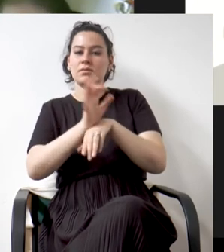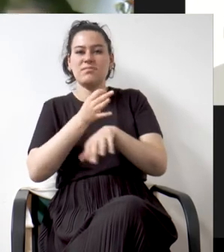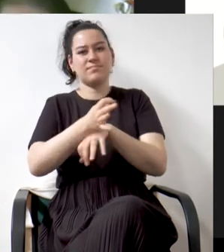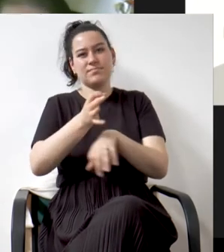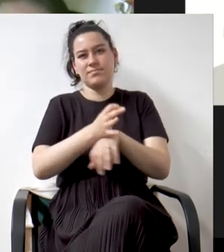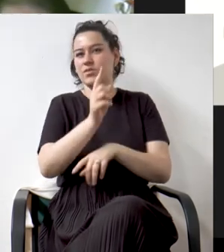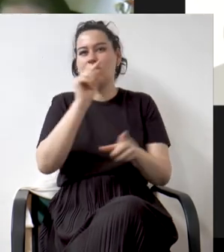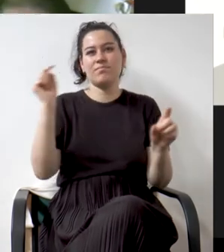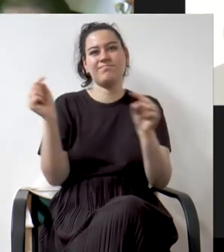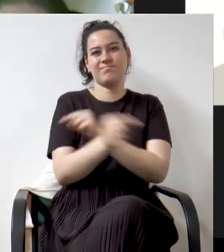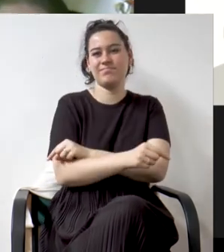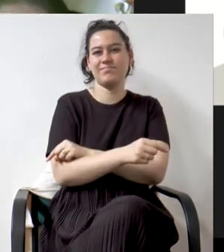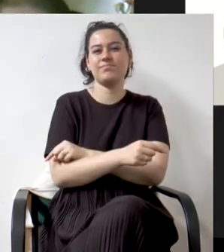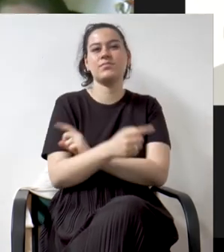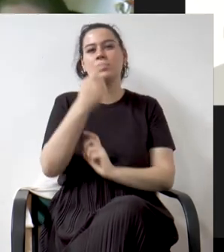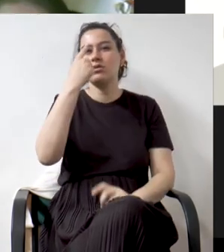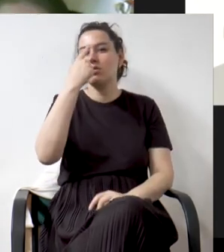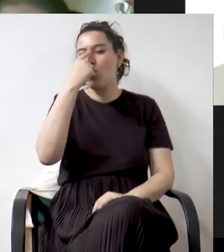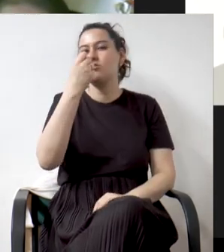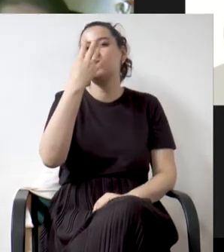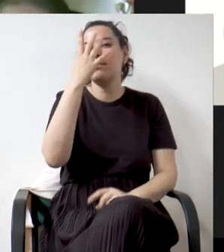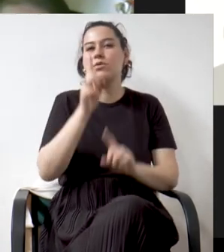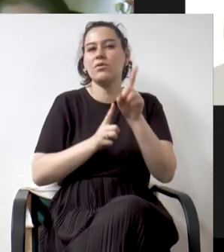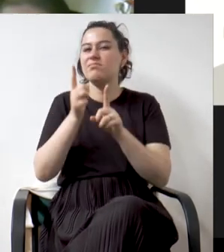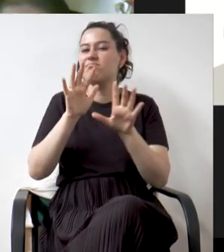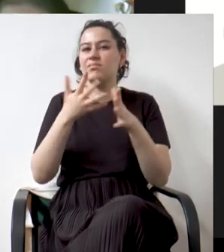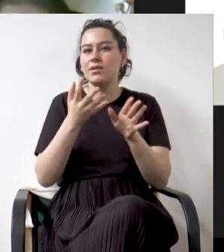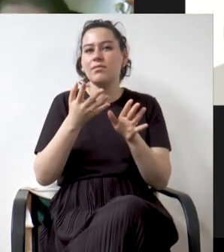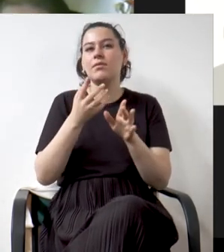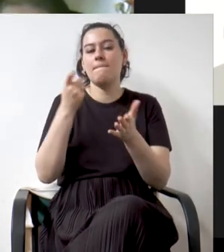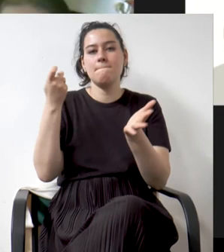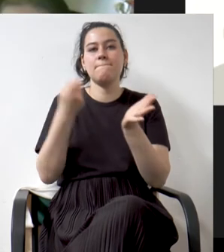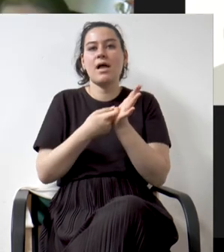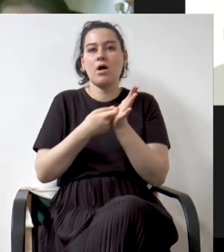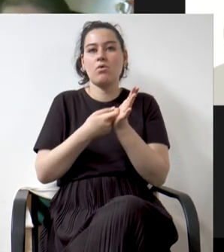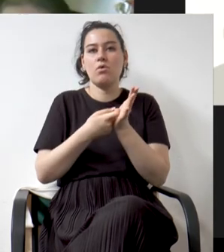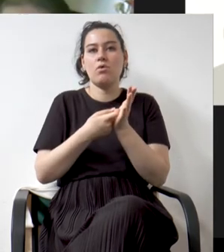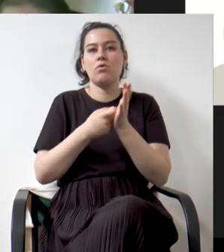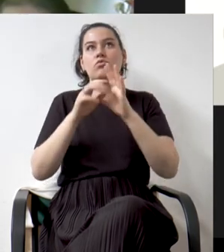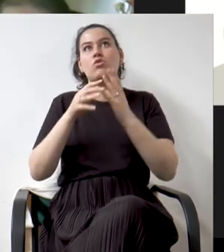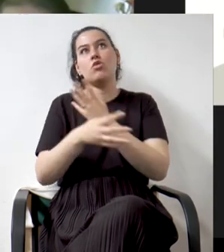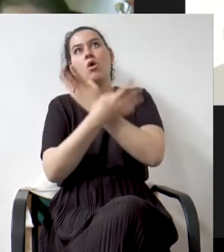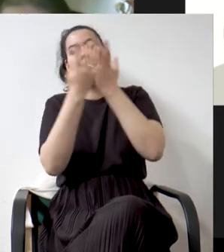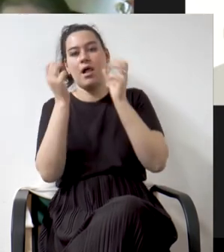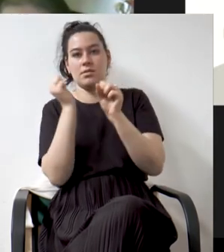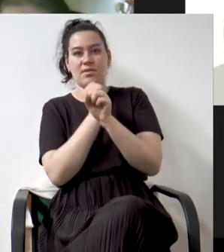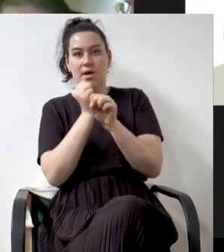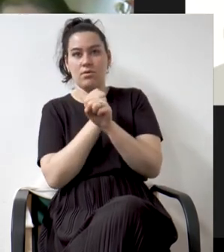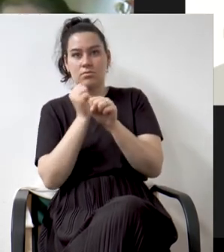justamente lo opuesto a lo que tenemos. El concepto universitario es el pago de la globalidad de horas que